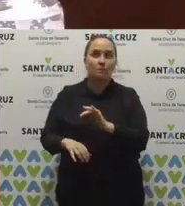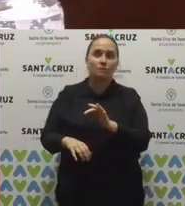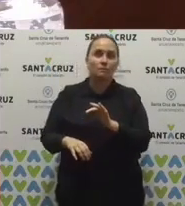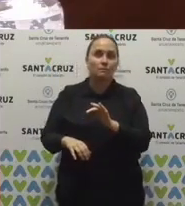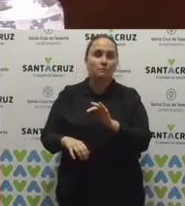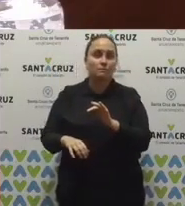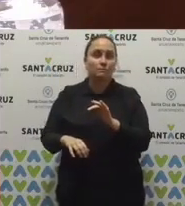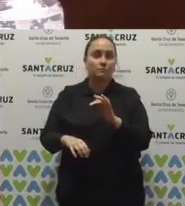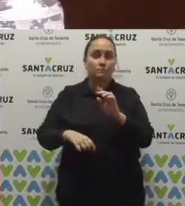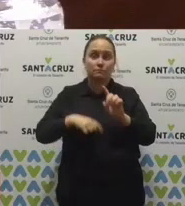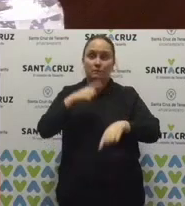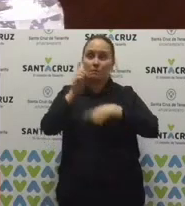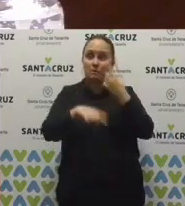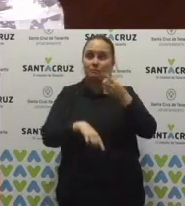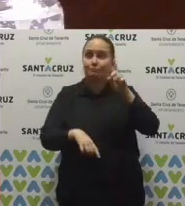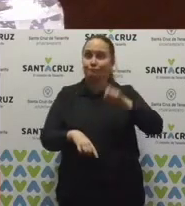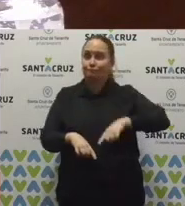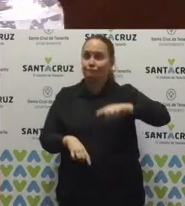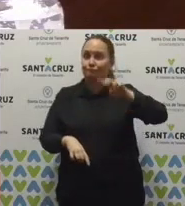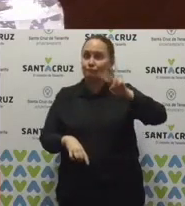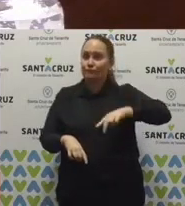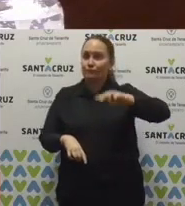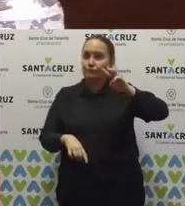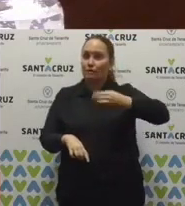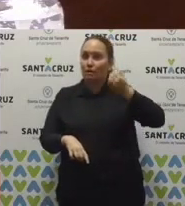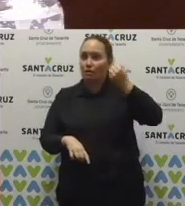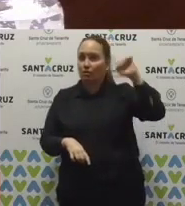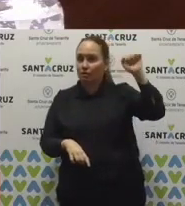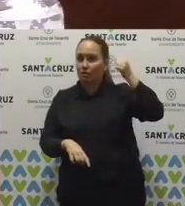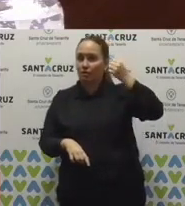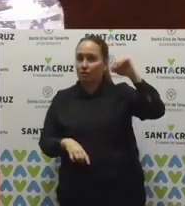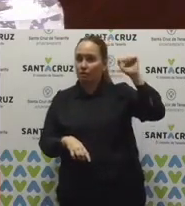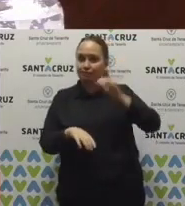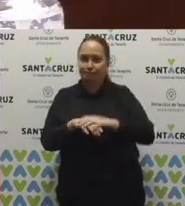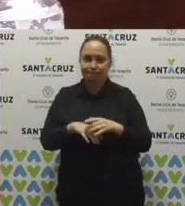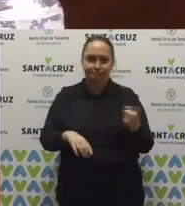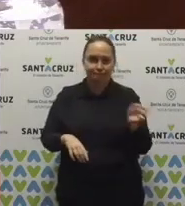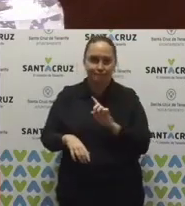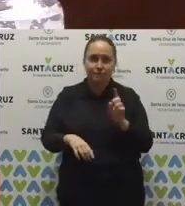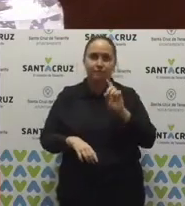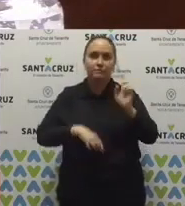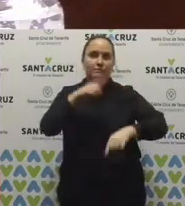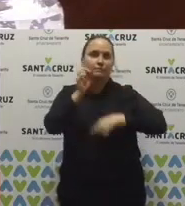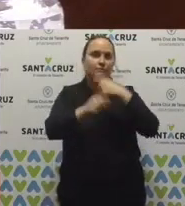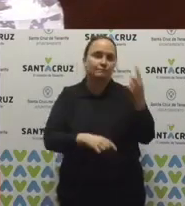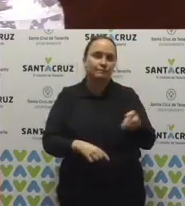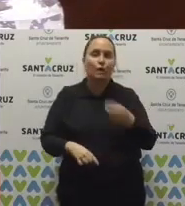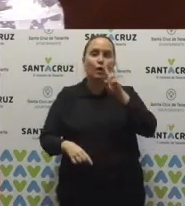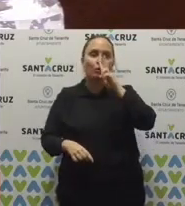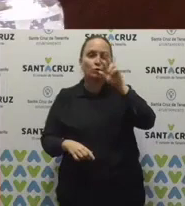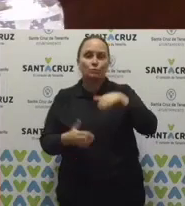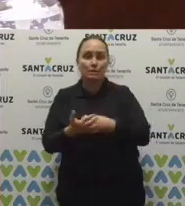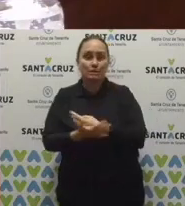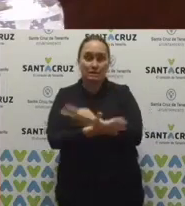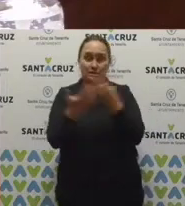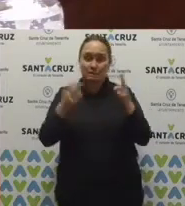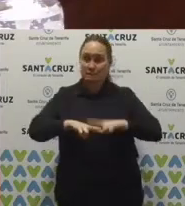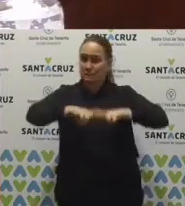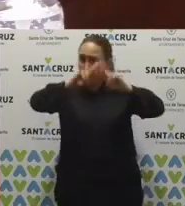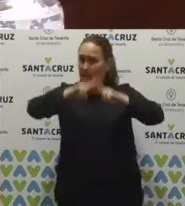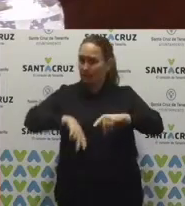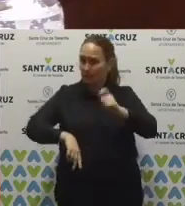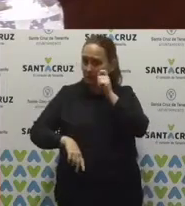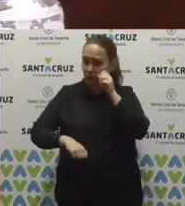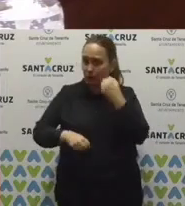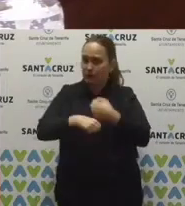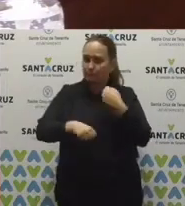unos meses después empezaron los incumplimientos en 2017 la inspección de trabajo se pronunció constantando